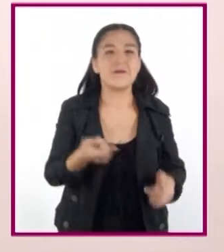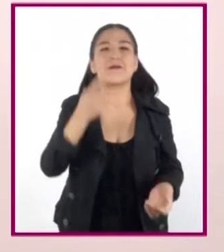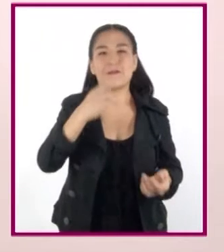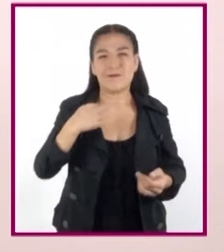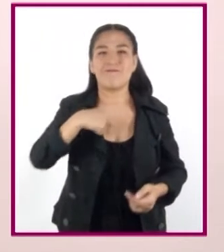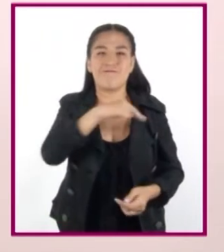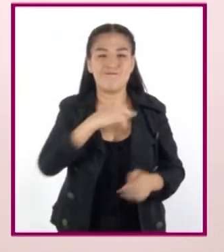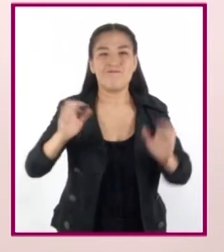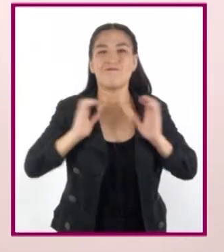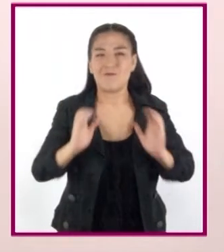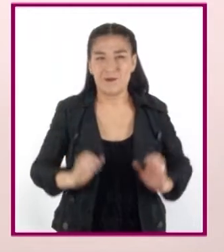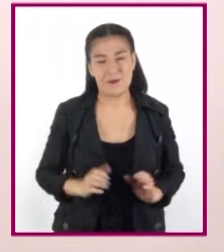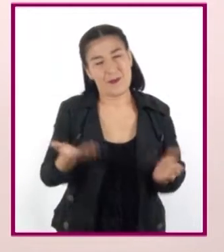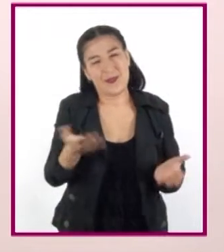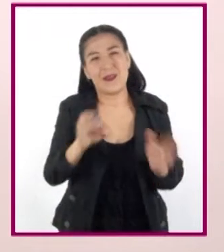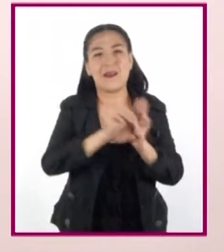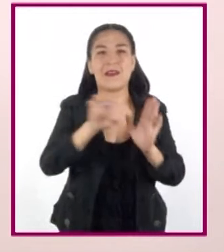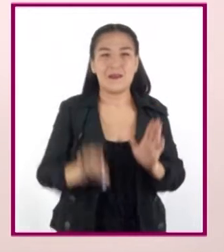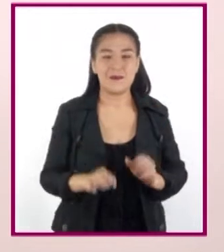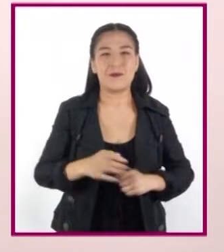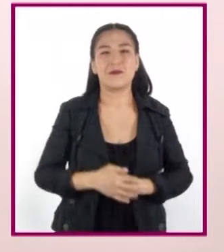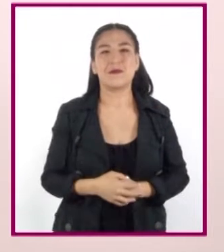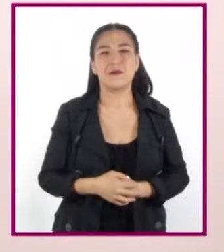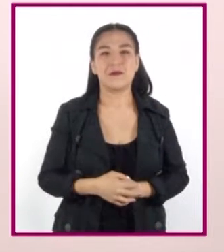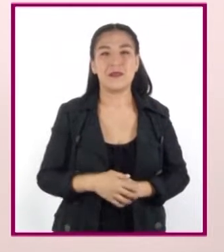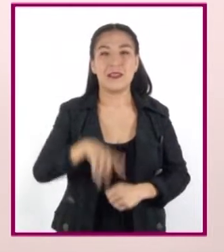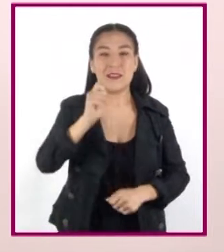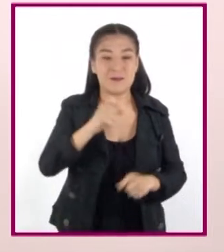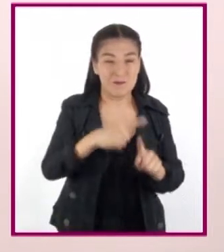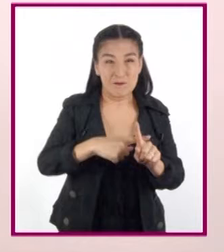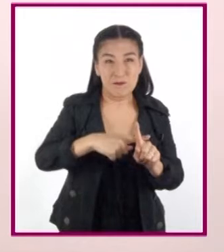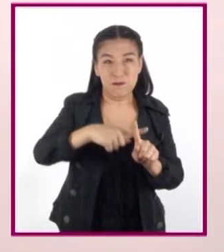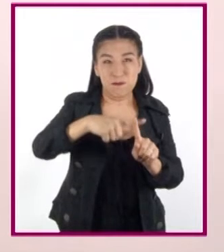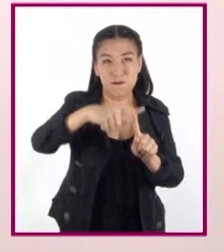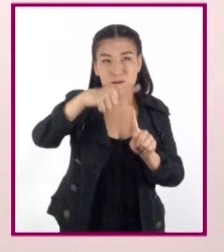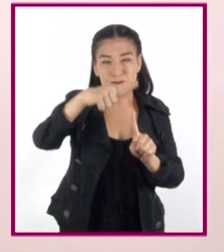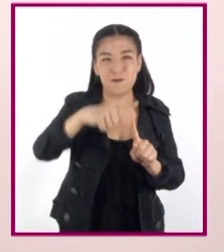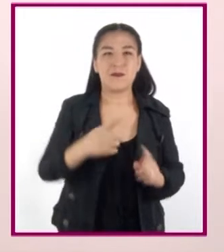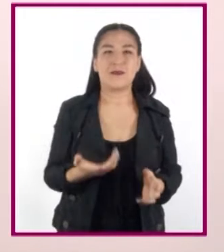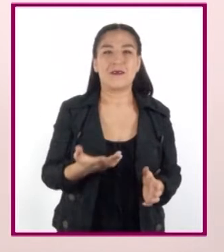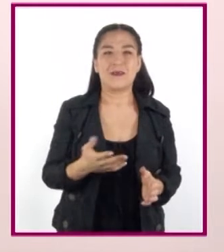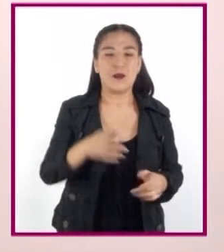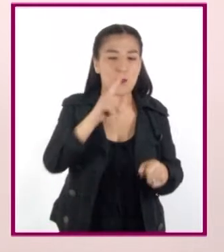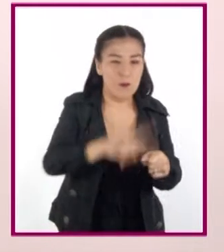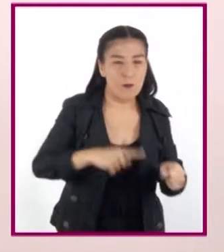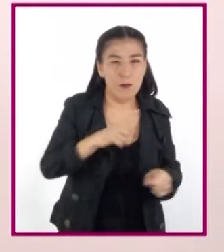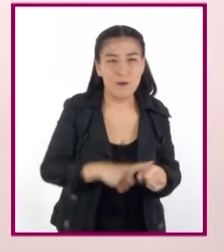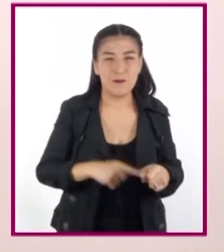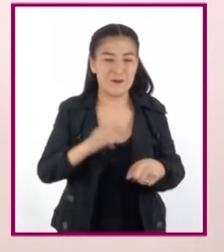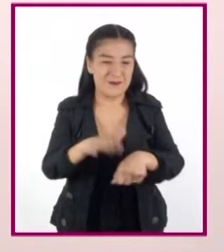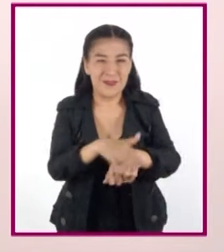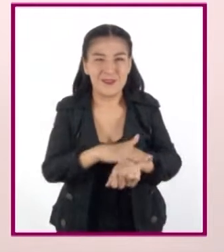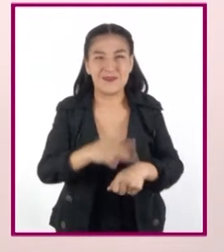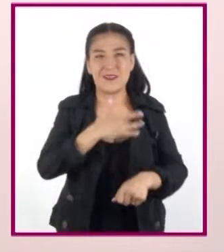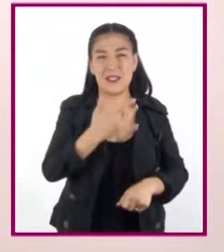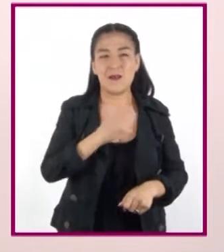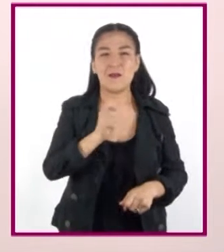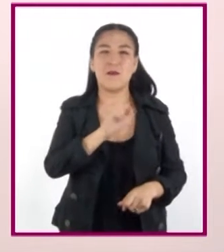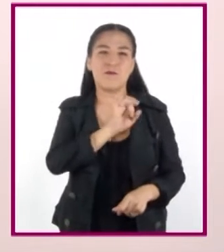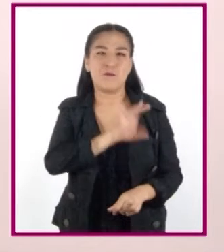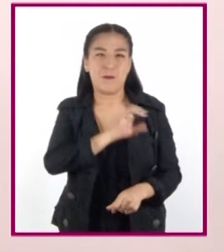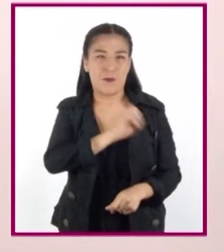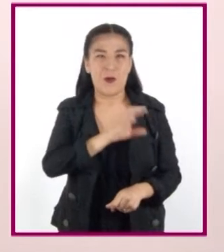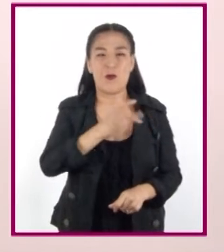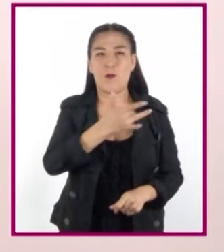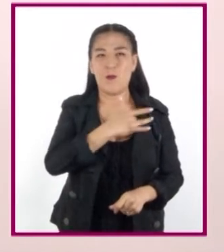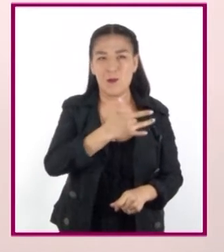cuerpo. Por ejemplo, el incremento de la temperatura, el color, la textura, el ritmo del corazón o